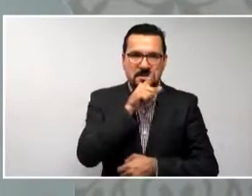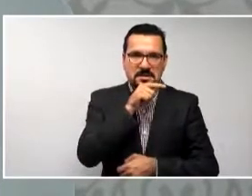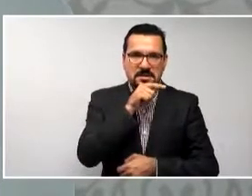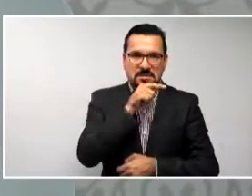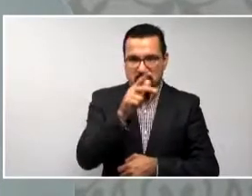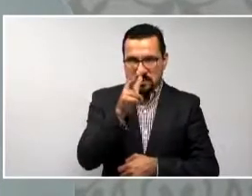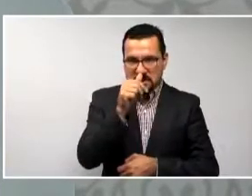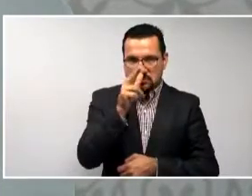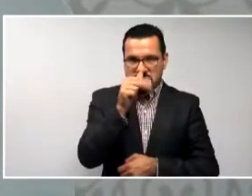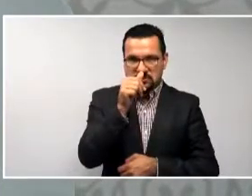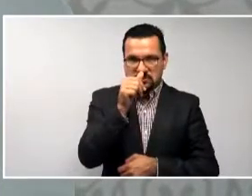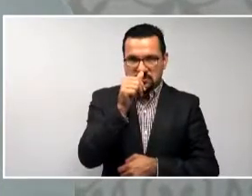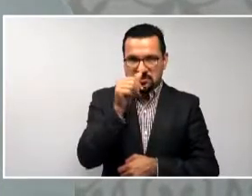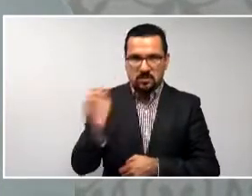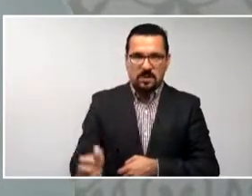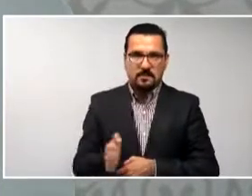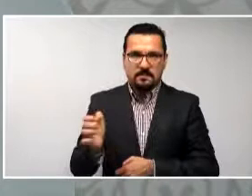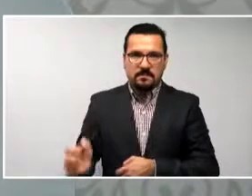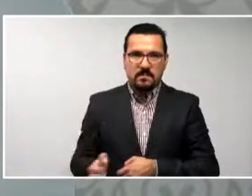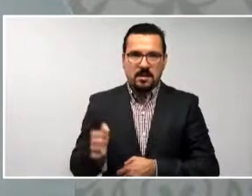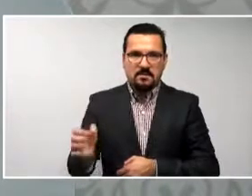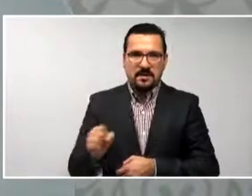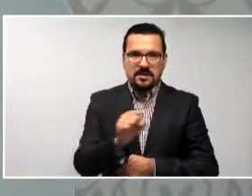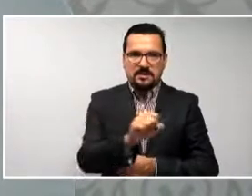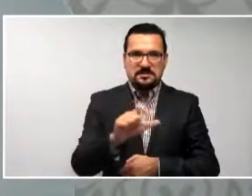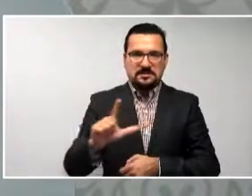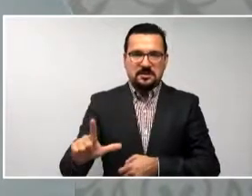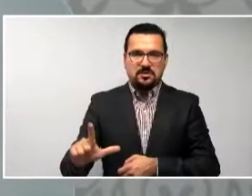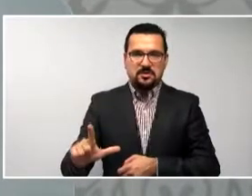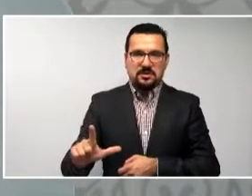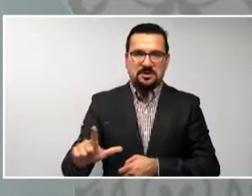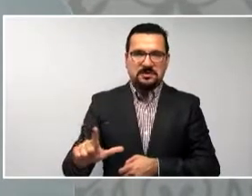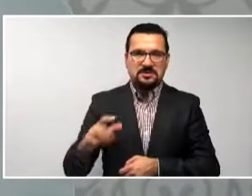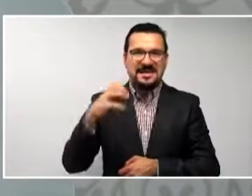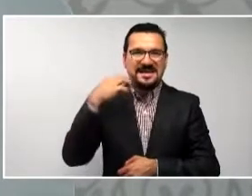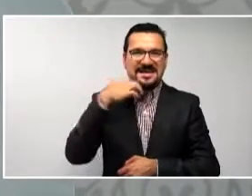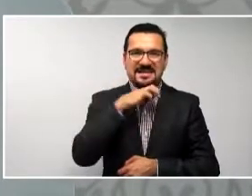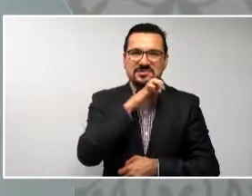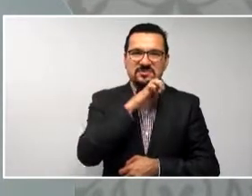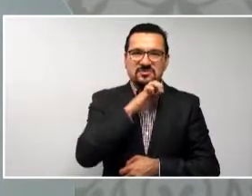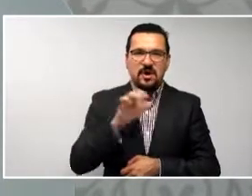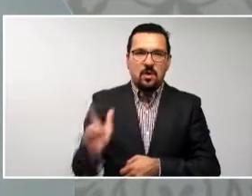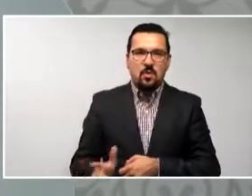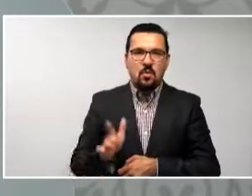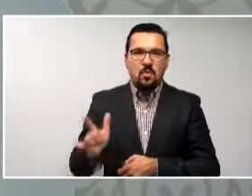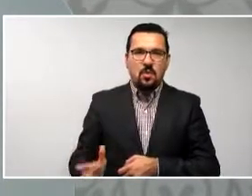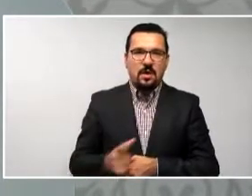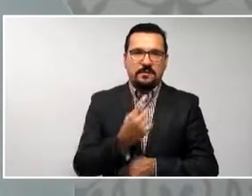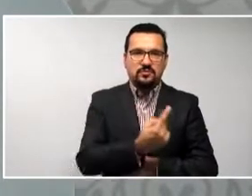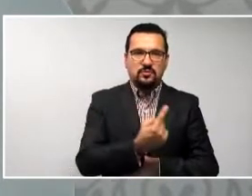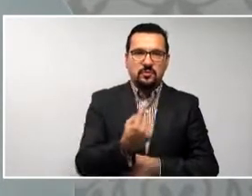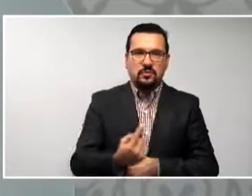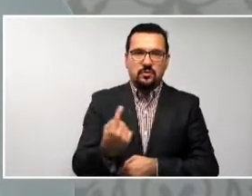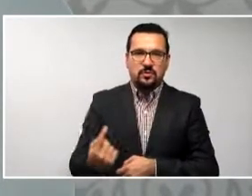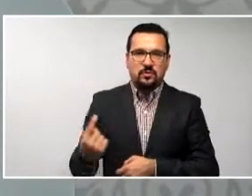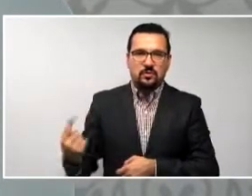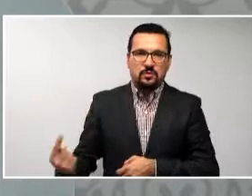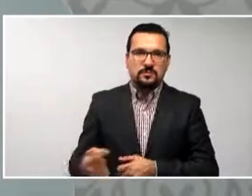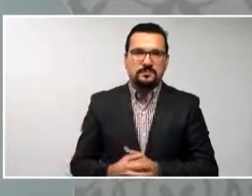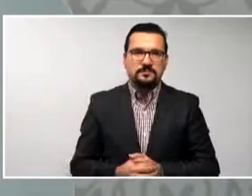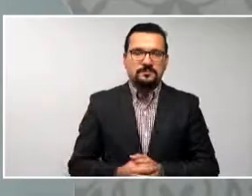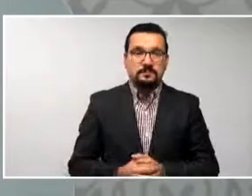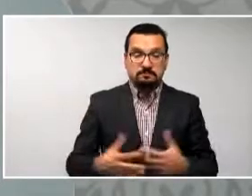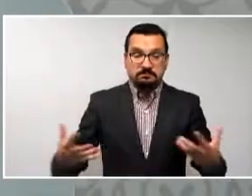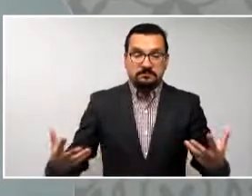hermosillo empalme san luis rio colorado etchojoa guaymas 1 cada uno